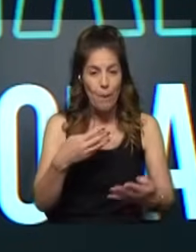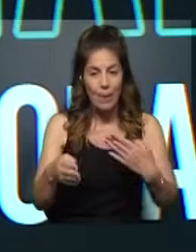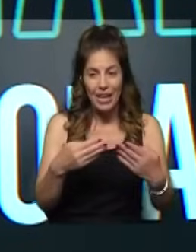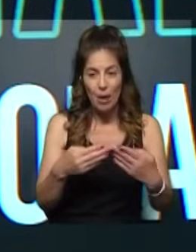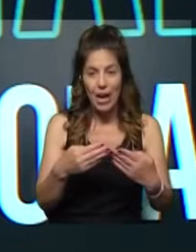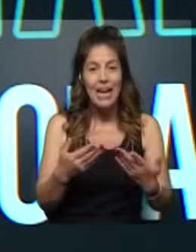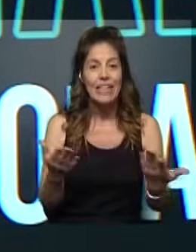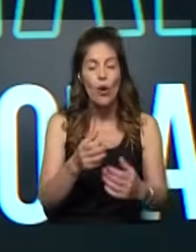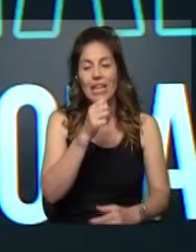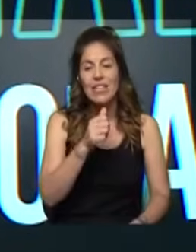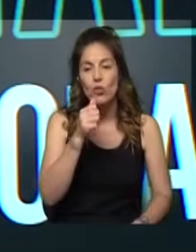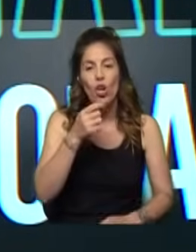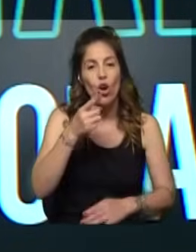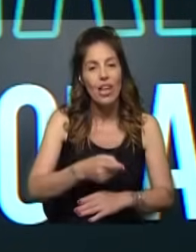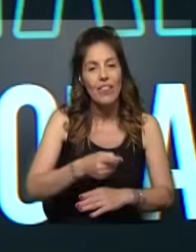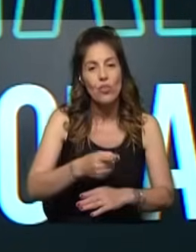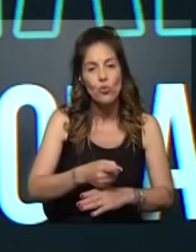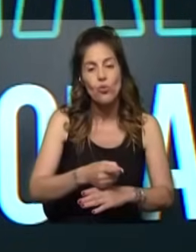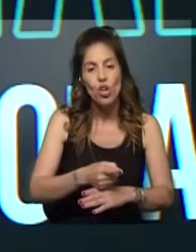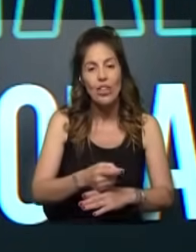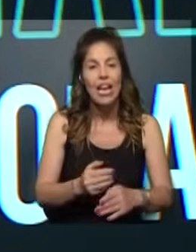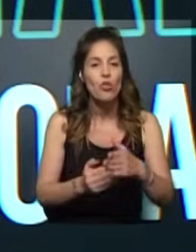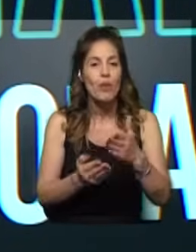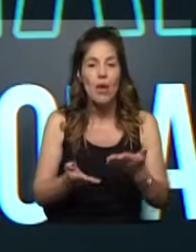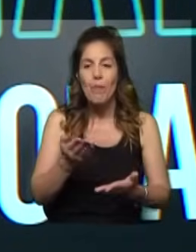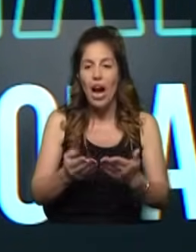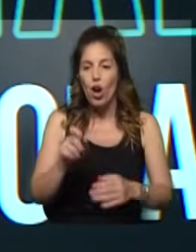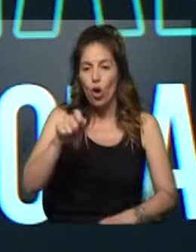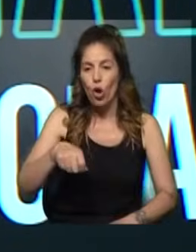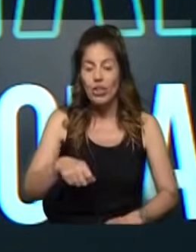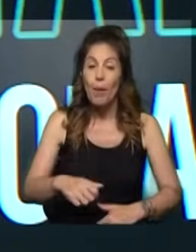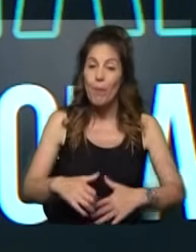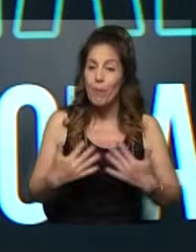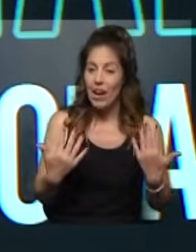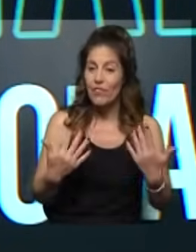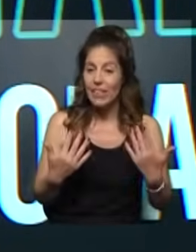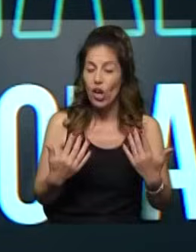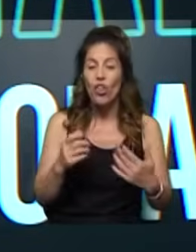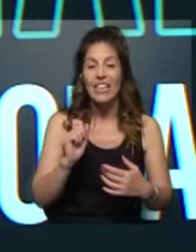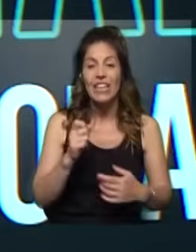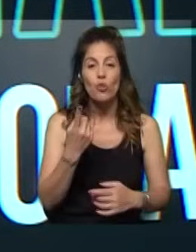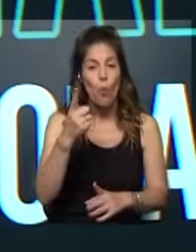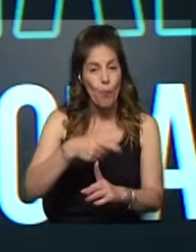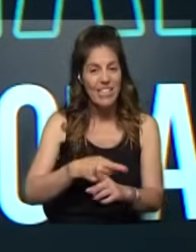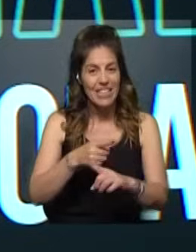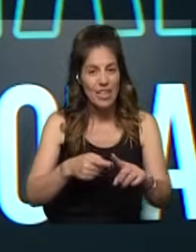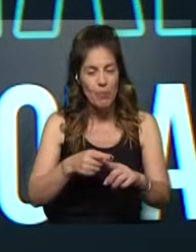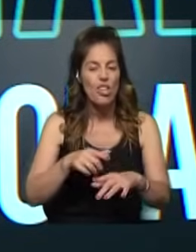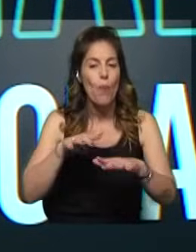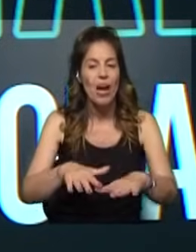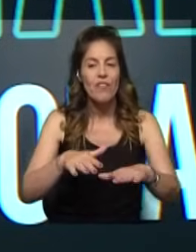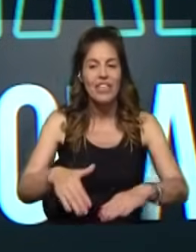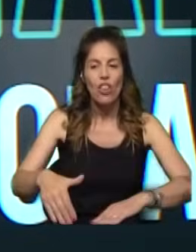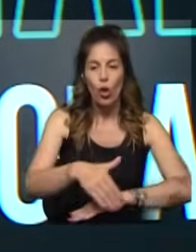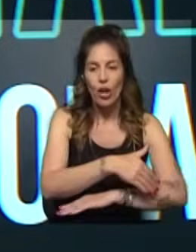se ha saldado con esta decisión de la suprema corte para beneplácito y festejo de quienes Durante un mes y medio estuvieron manifestando en las